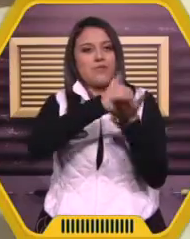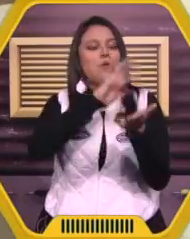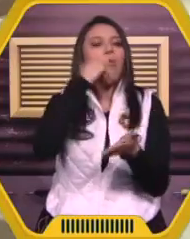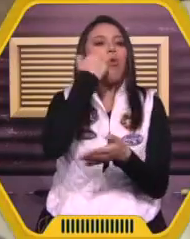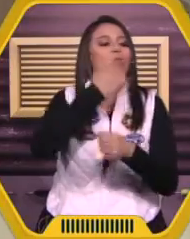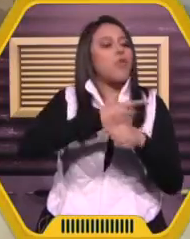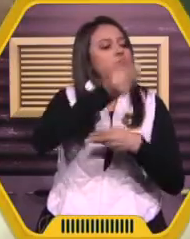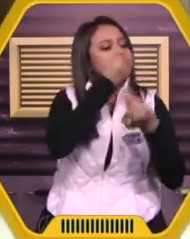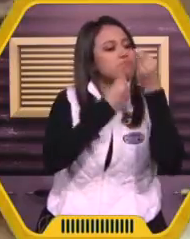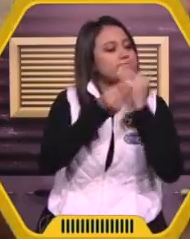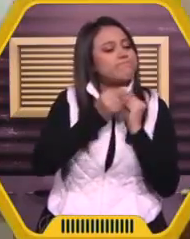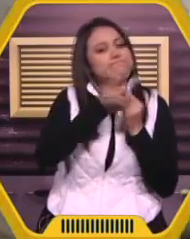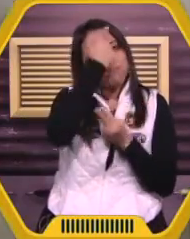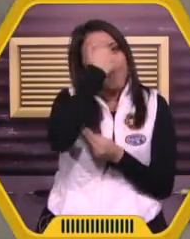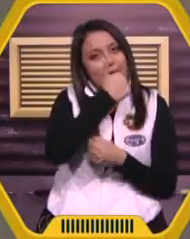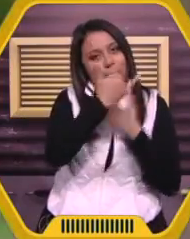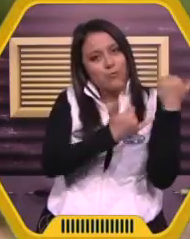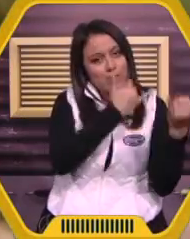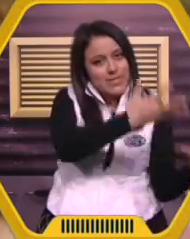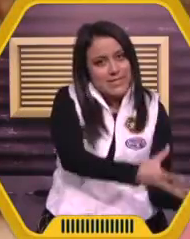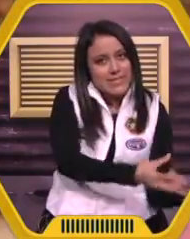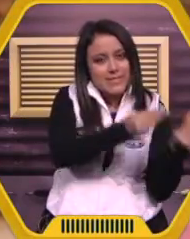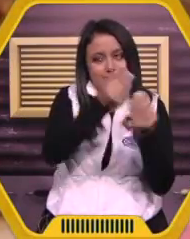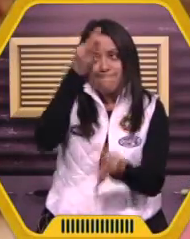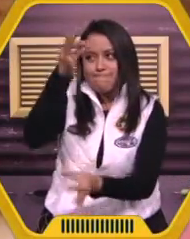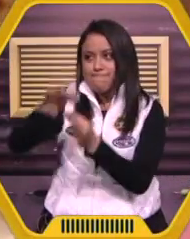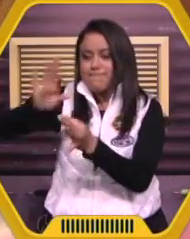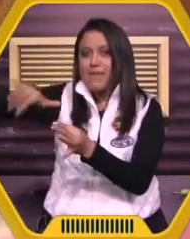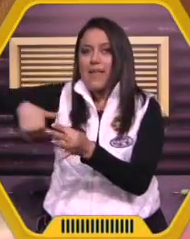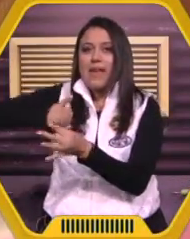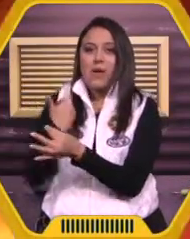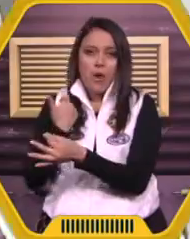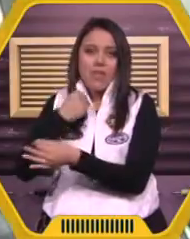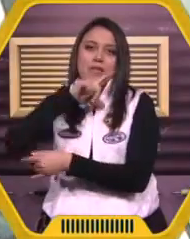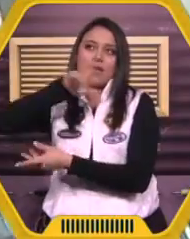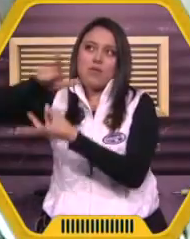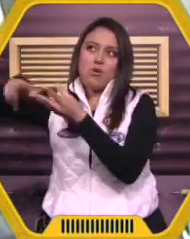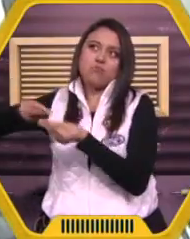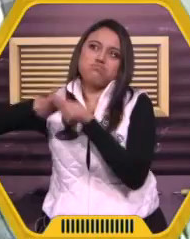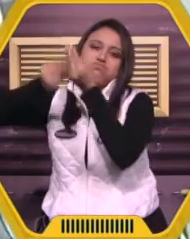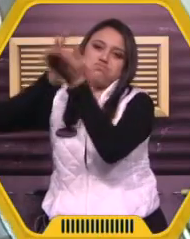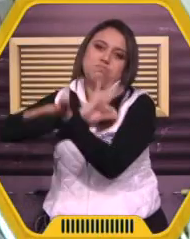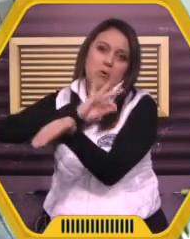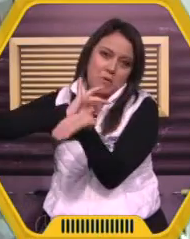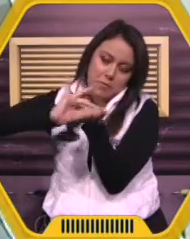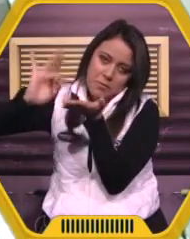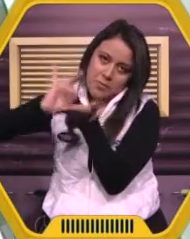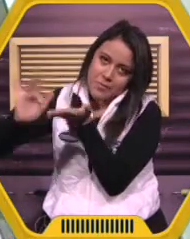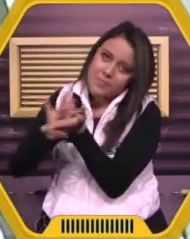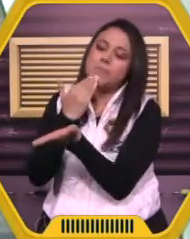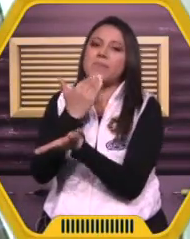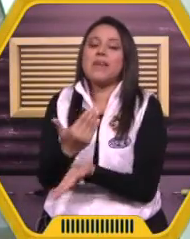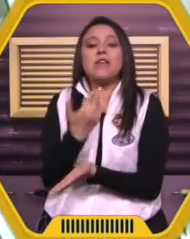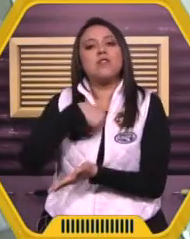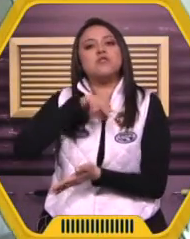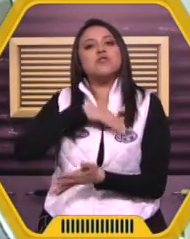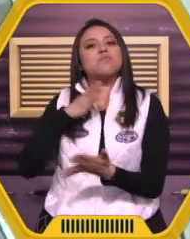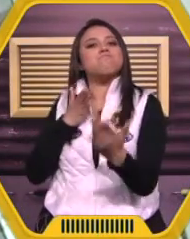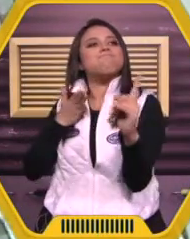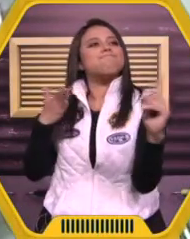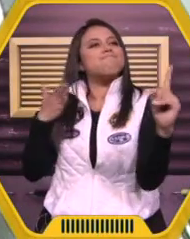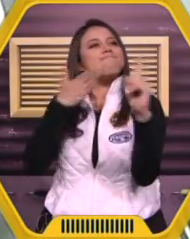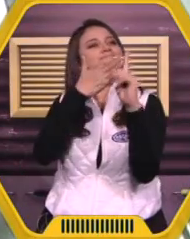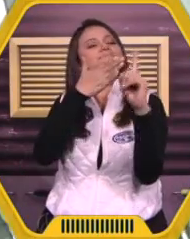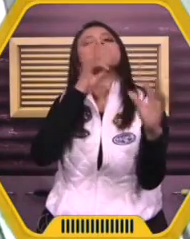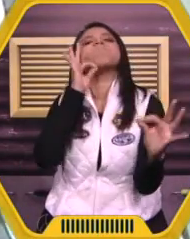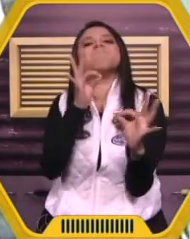que todos los juguetes que usted nos ha donado estén listos para llegar a su destino. El objetivo es llegar a la meta, subirnos a la